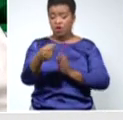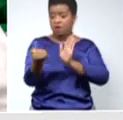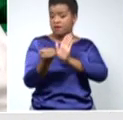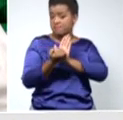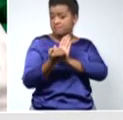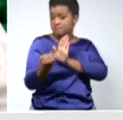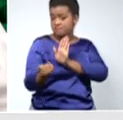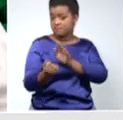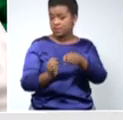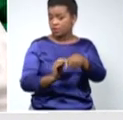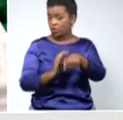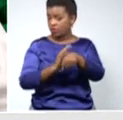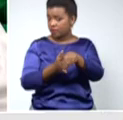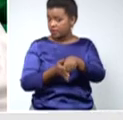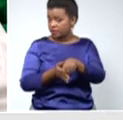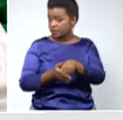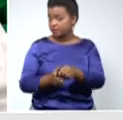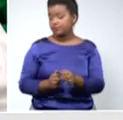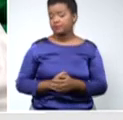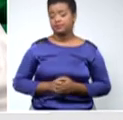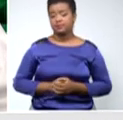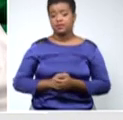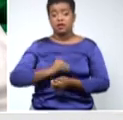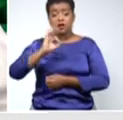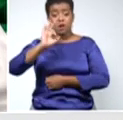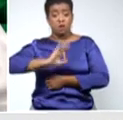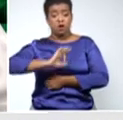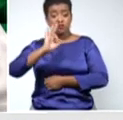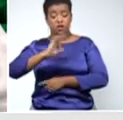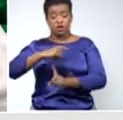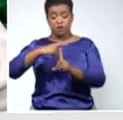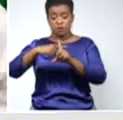COVID, la tasa de incidencia de Cuba,